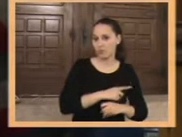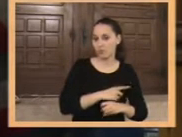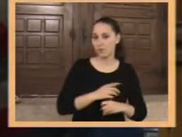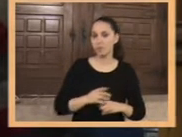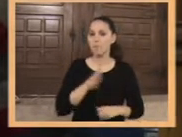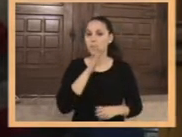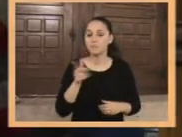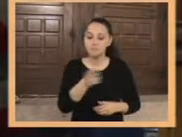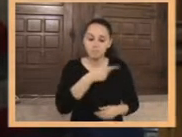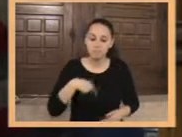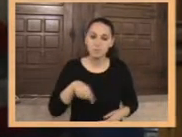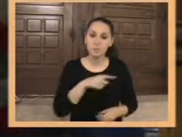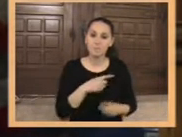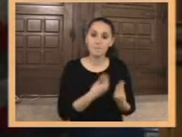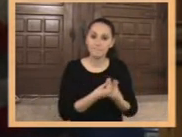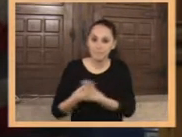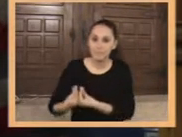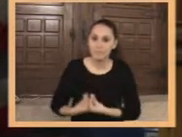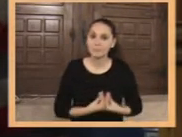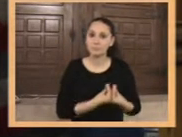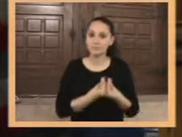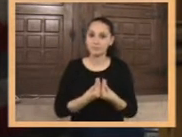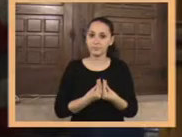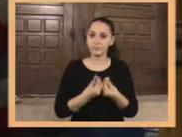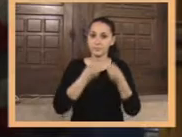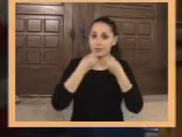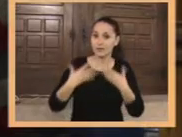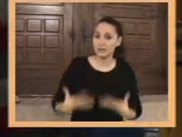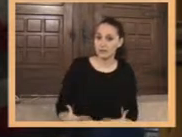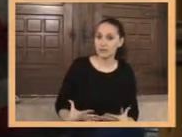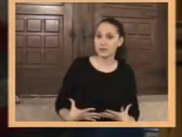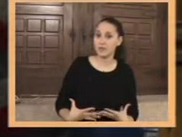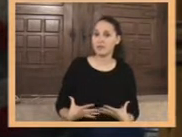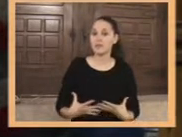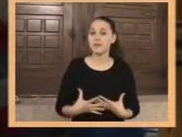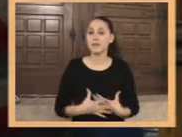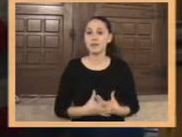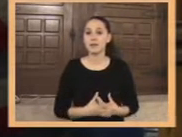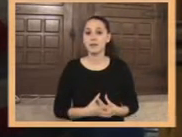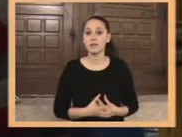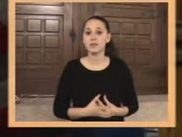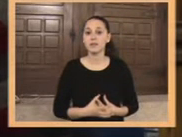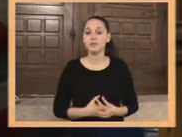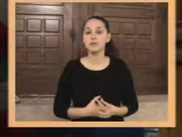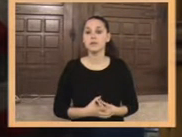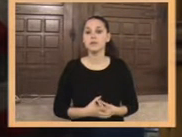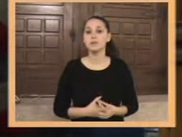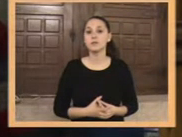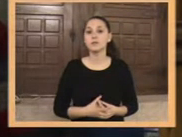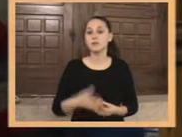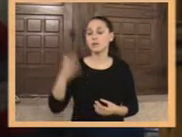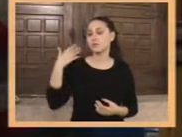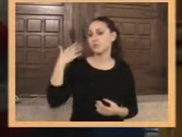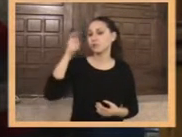nosotros compartimos las declaraciones que hizo hace unos días el presidente de la FEMPE, donde decía que,